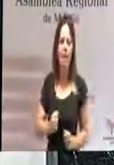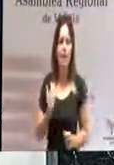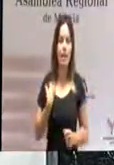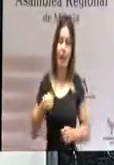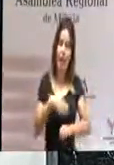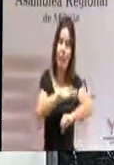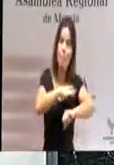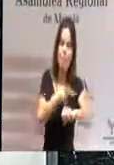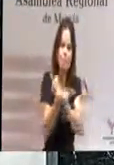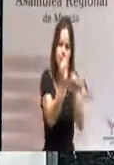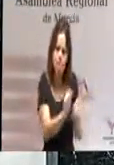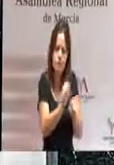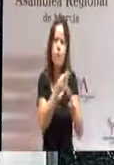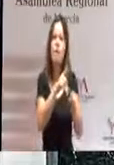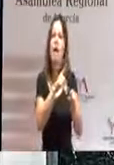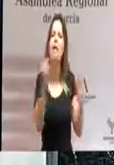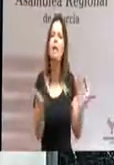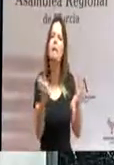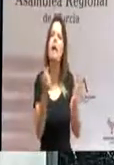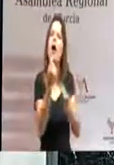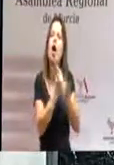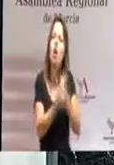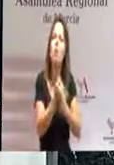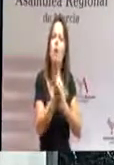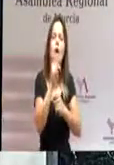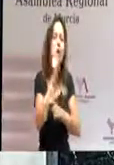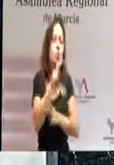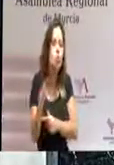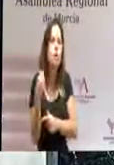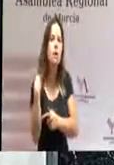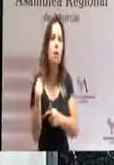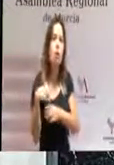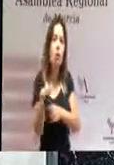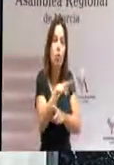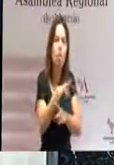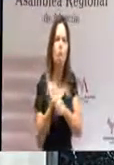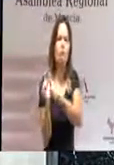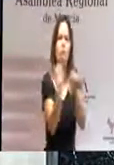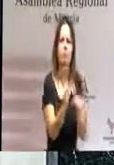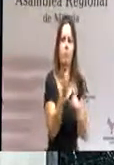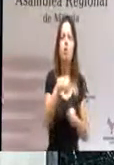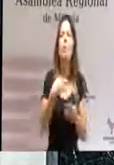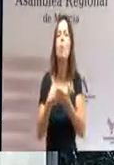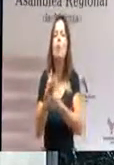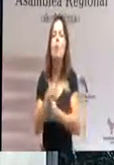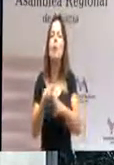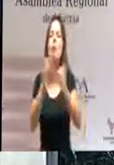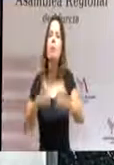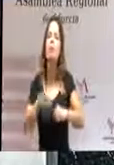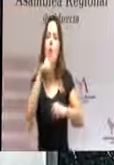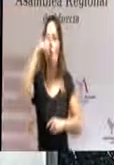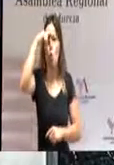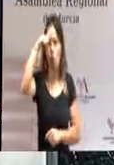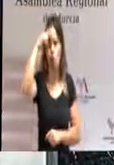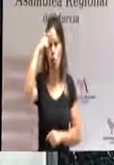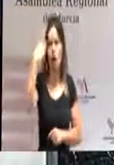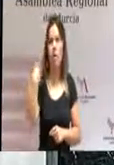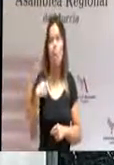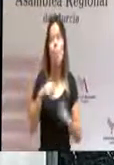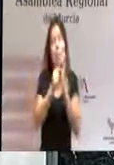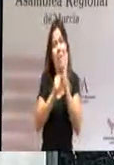laguna y la actividad económica y turística que se desarrolla en torno a ella. Proponemos también un pacto por la cultura y